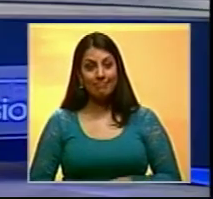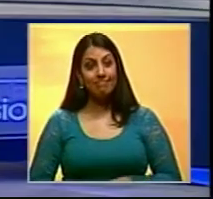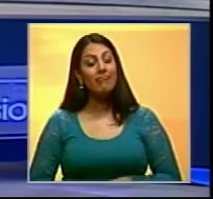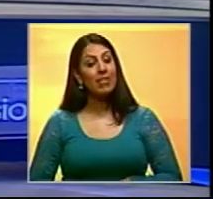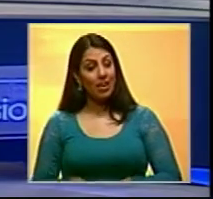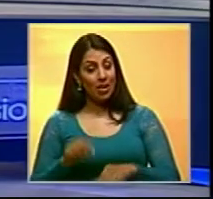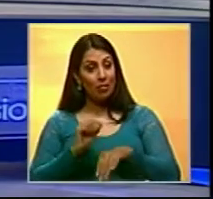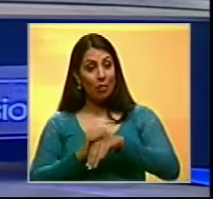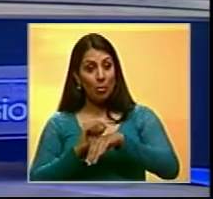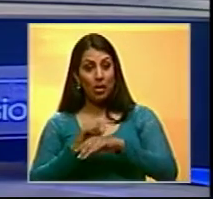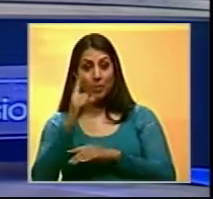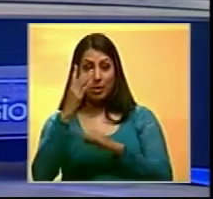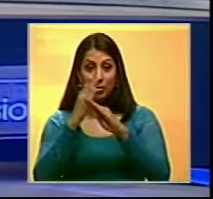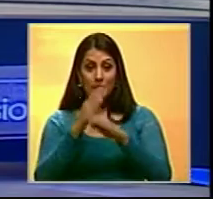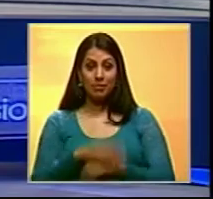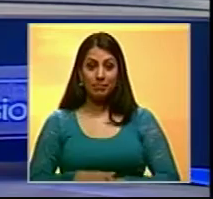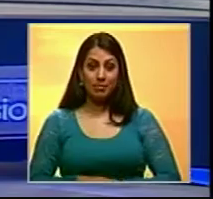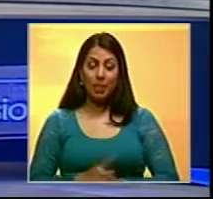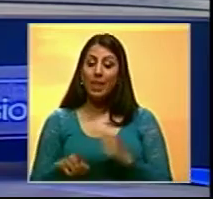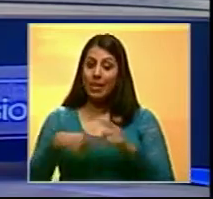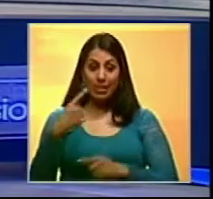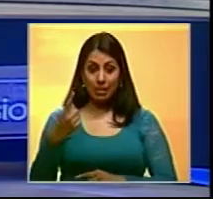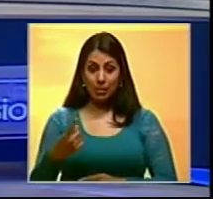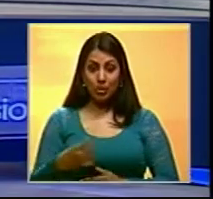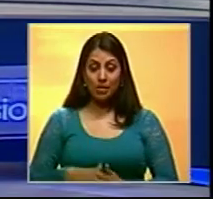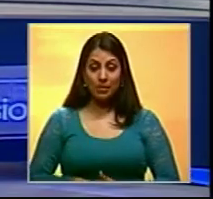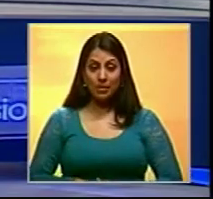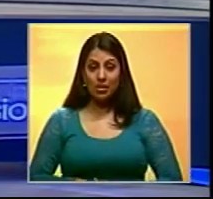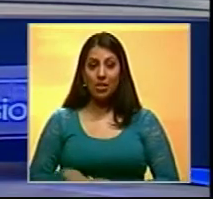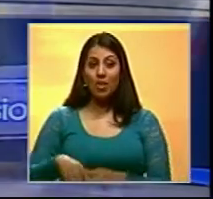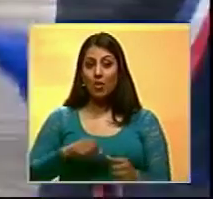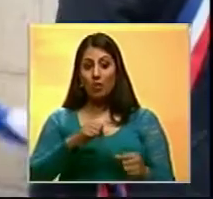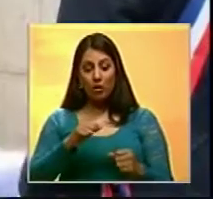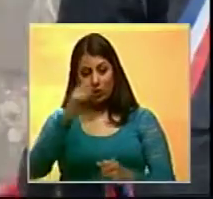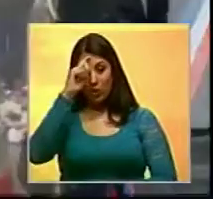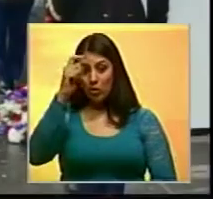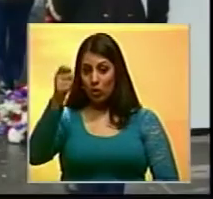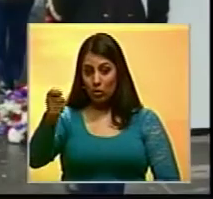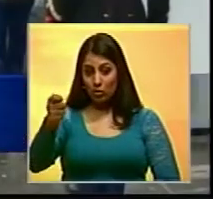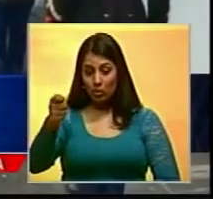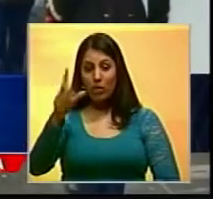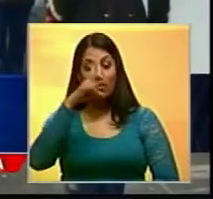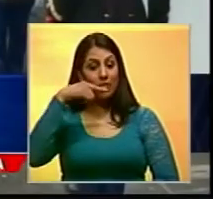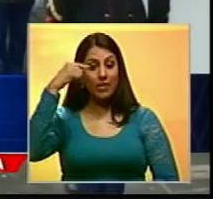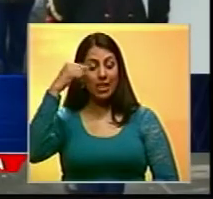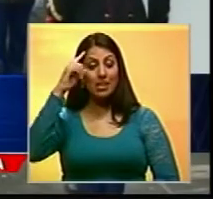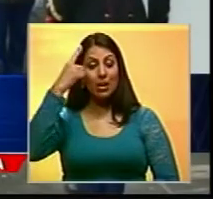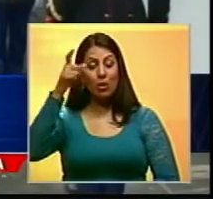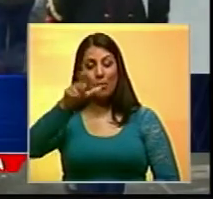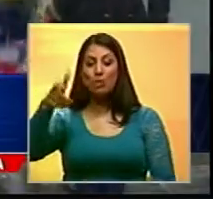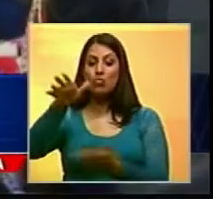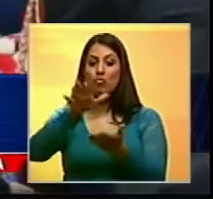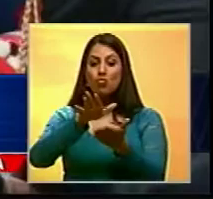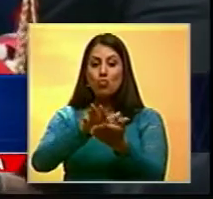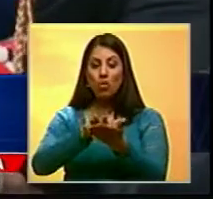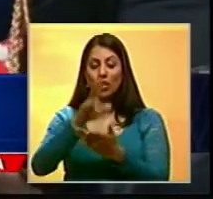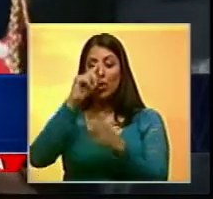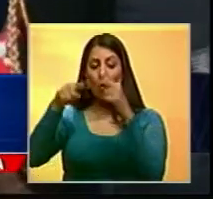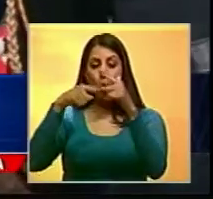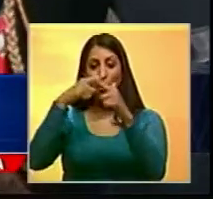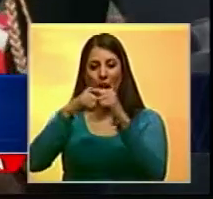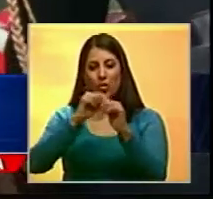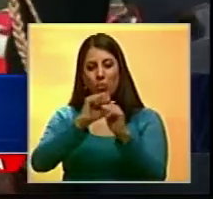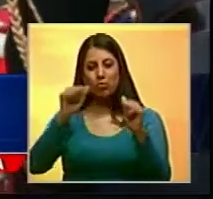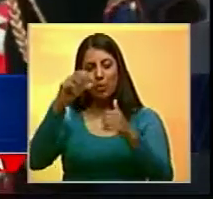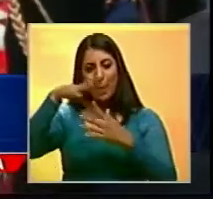Amigos, es momento de hacer nuestra primera pausa. Al regreso, solemne homenaje. Francia recordó a víctimas a un año de